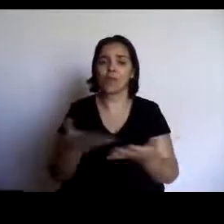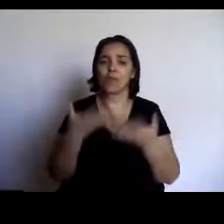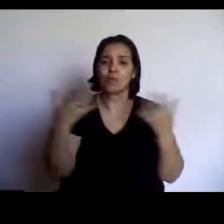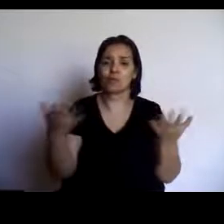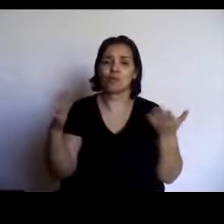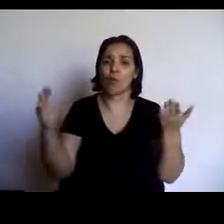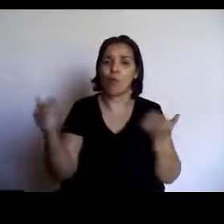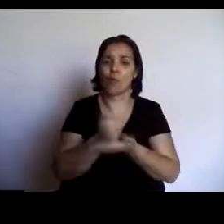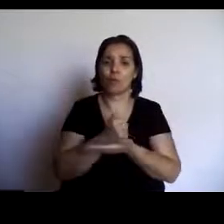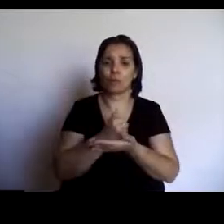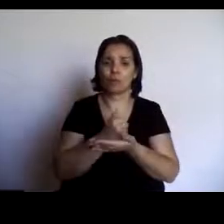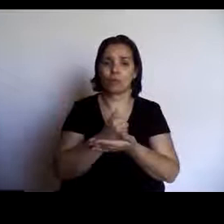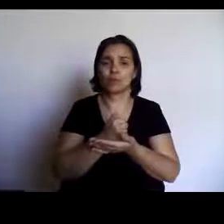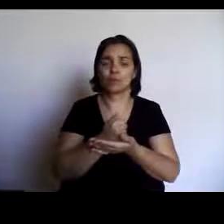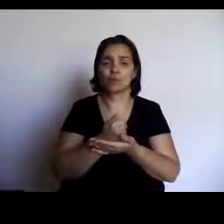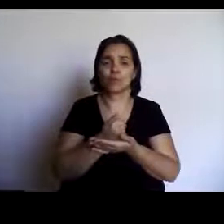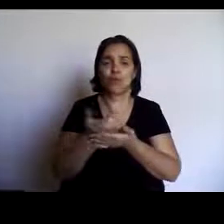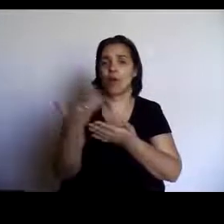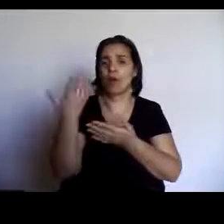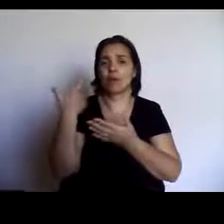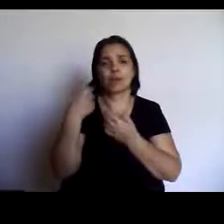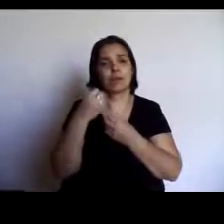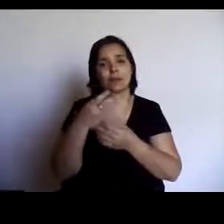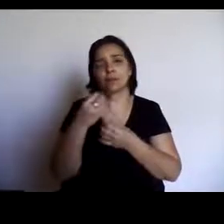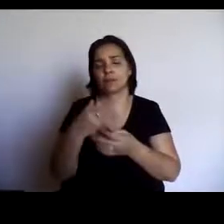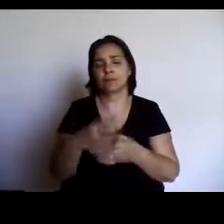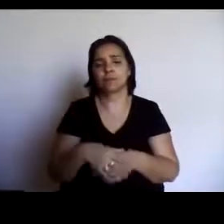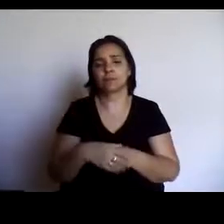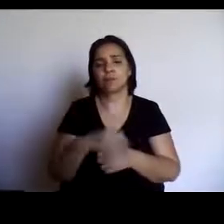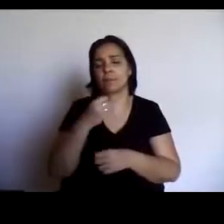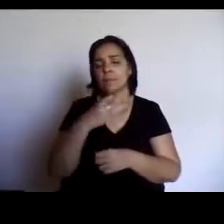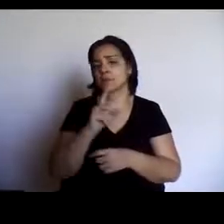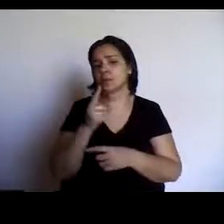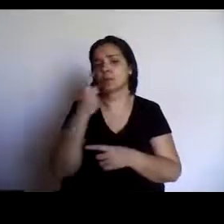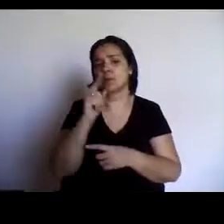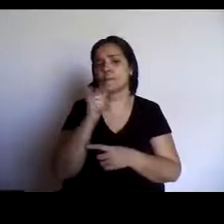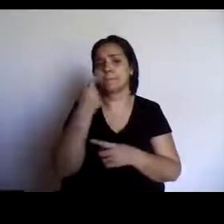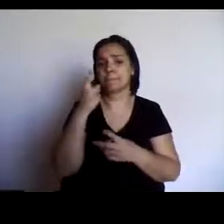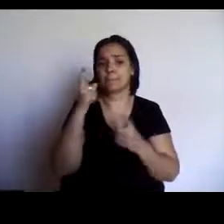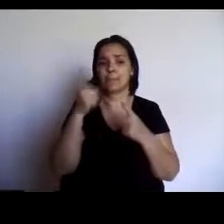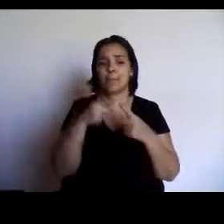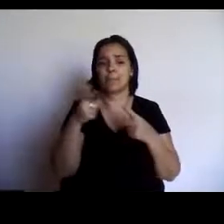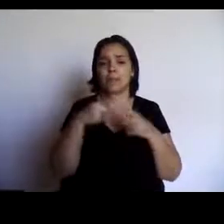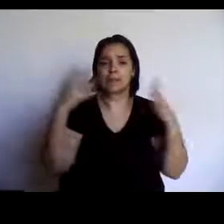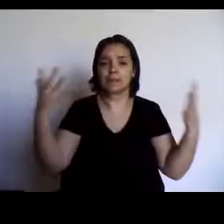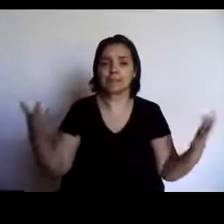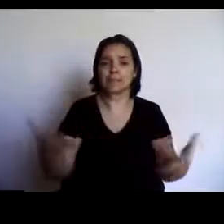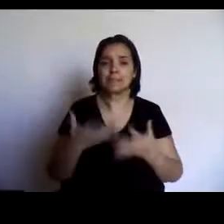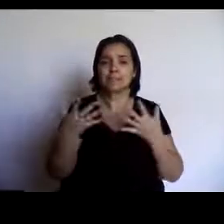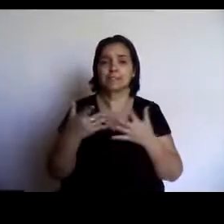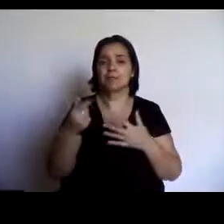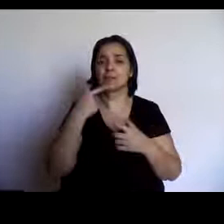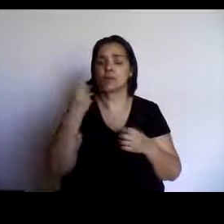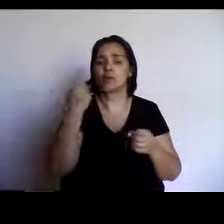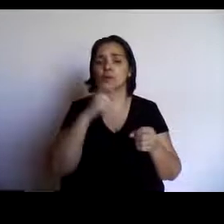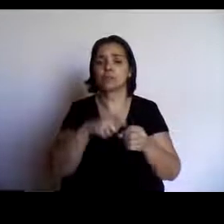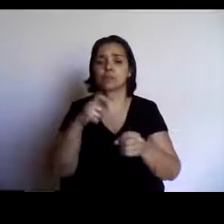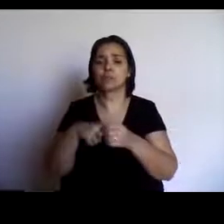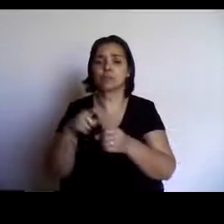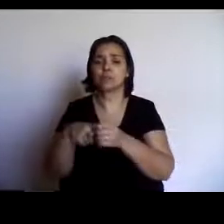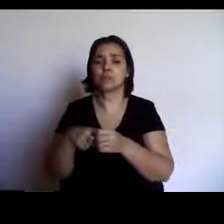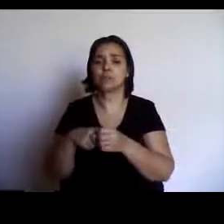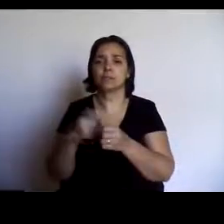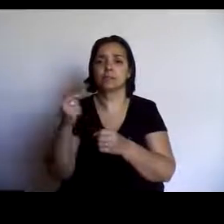lo que venimos comentando? Bien, un primer eje es de información e impulso de la participación